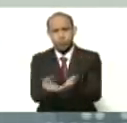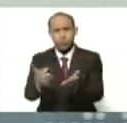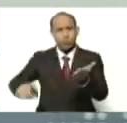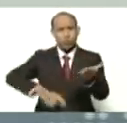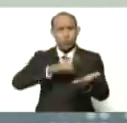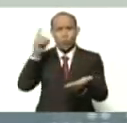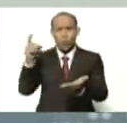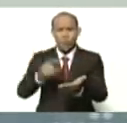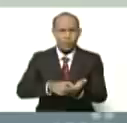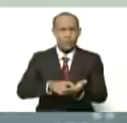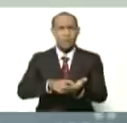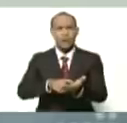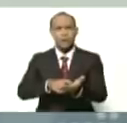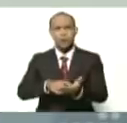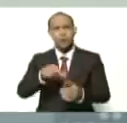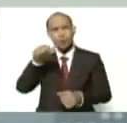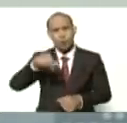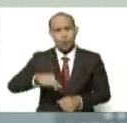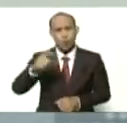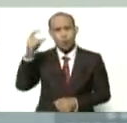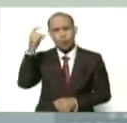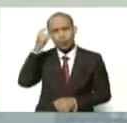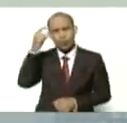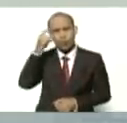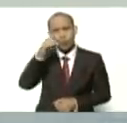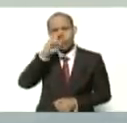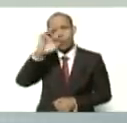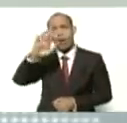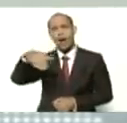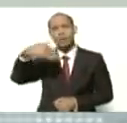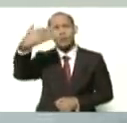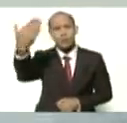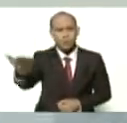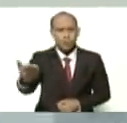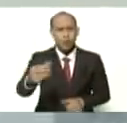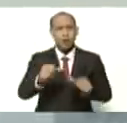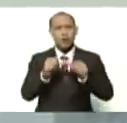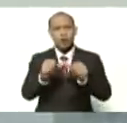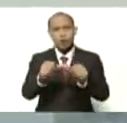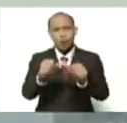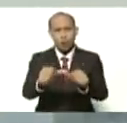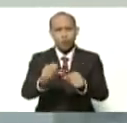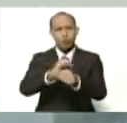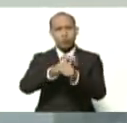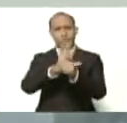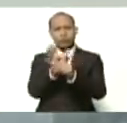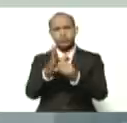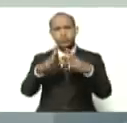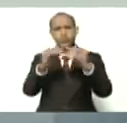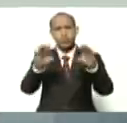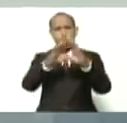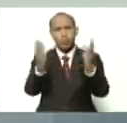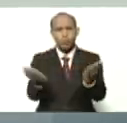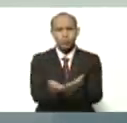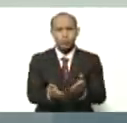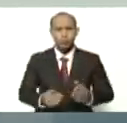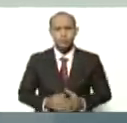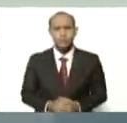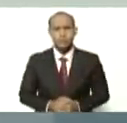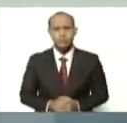estragos aún hoy un año después de que aparecieron los primeros casos en todo el mundo